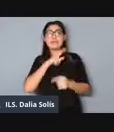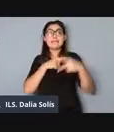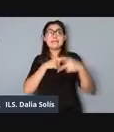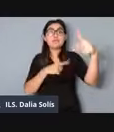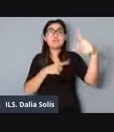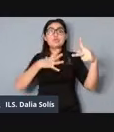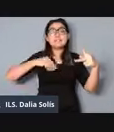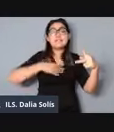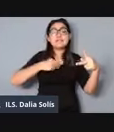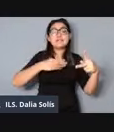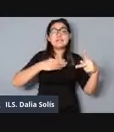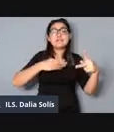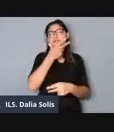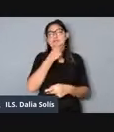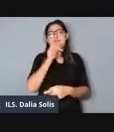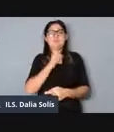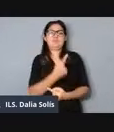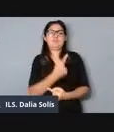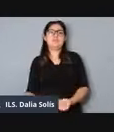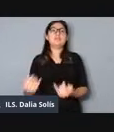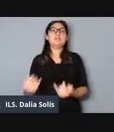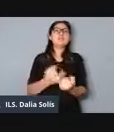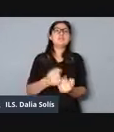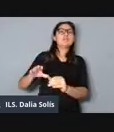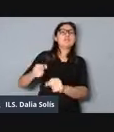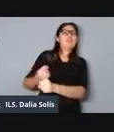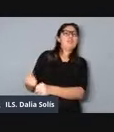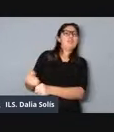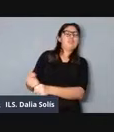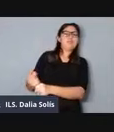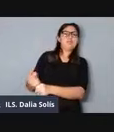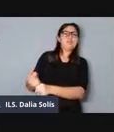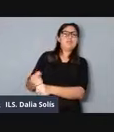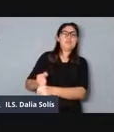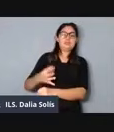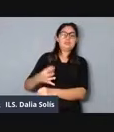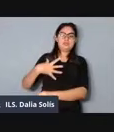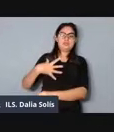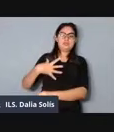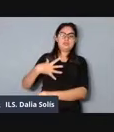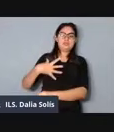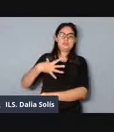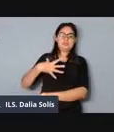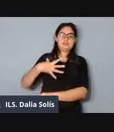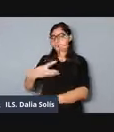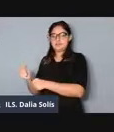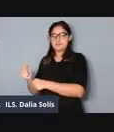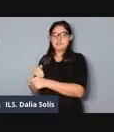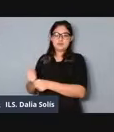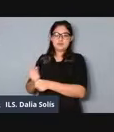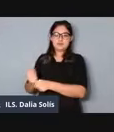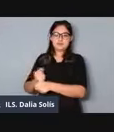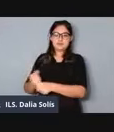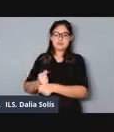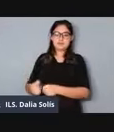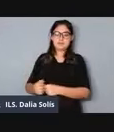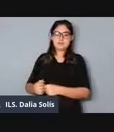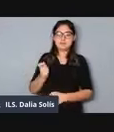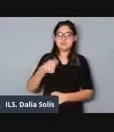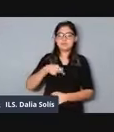en ellos lo que yo propiné o lo que yo sembré en su corazón, en su alma, en su